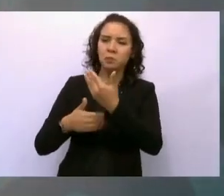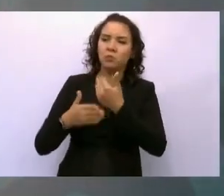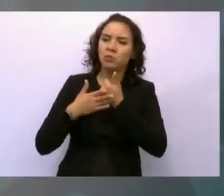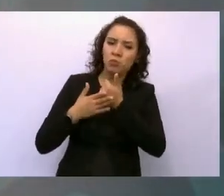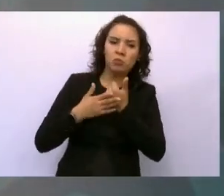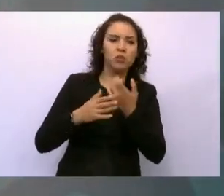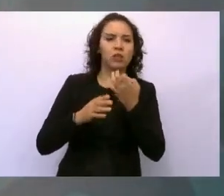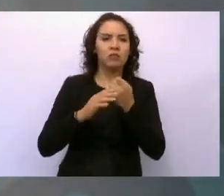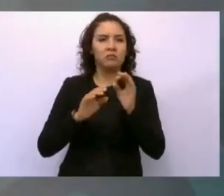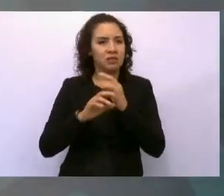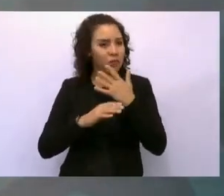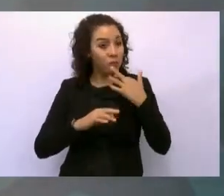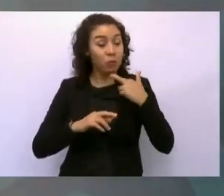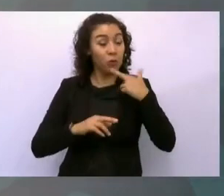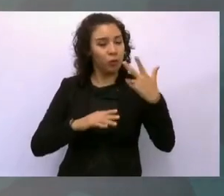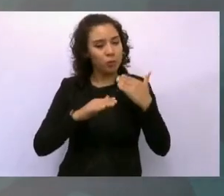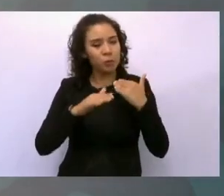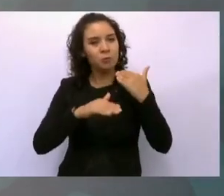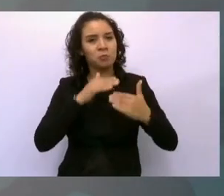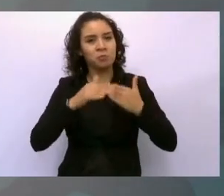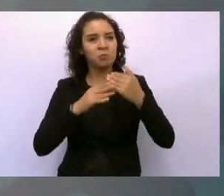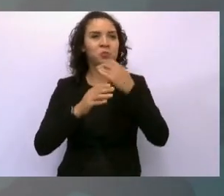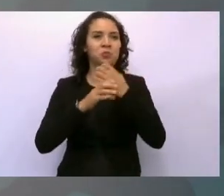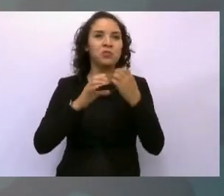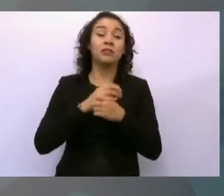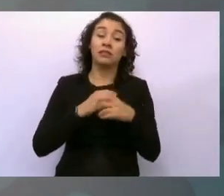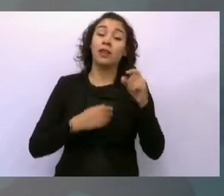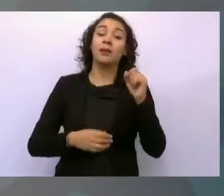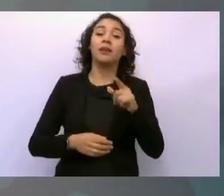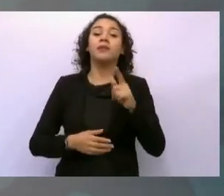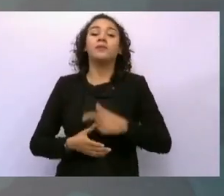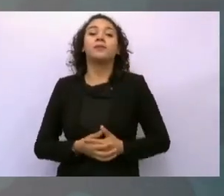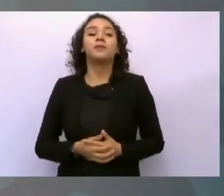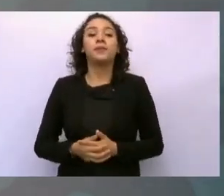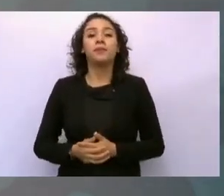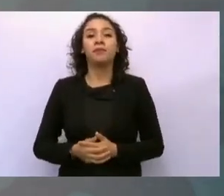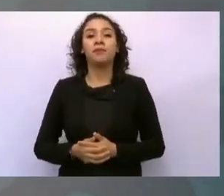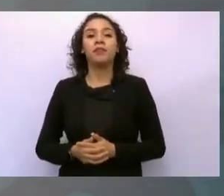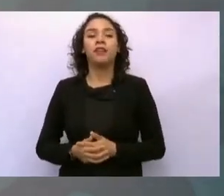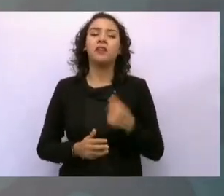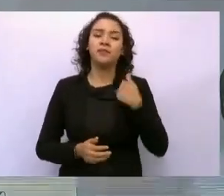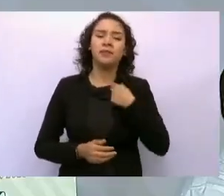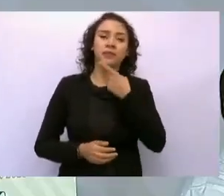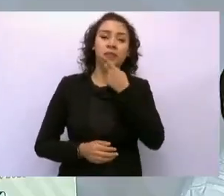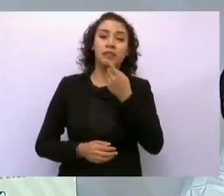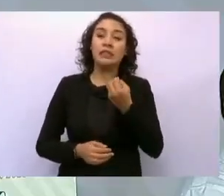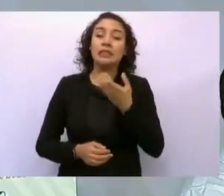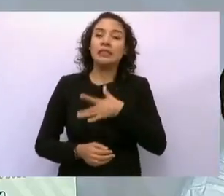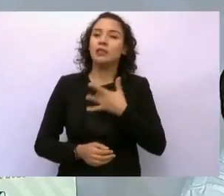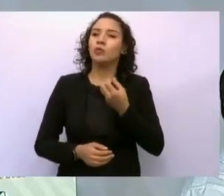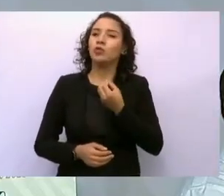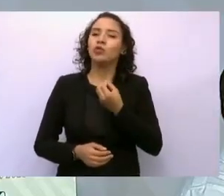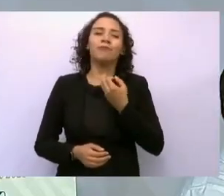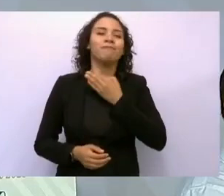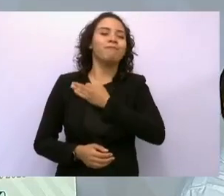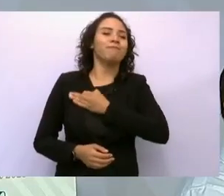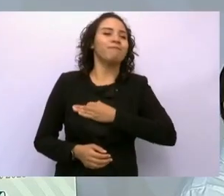condiciones inmejorables. También les digo, estoy muy contento